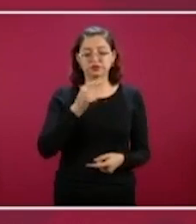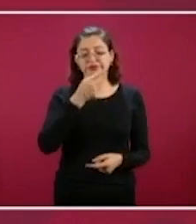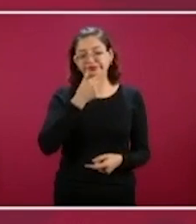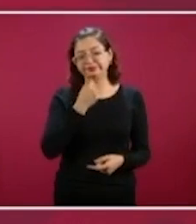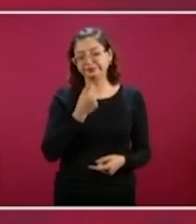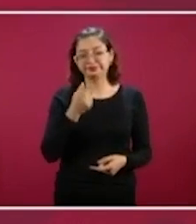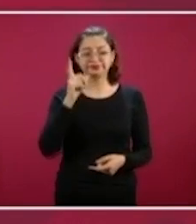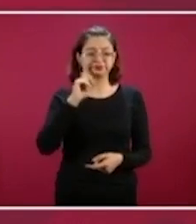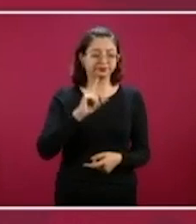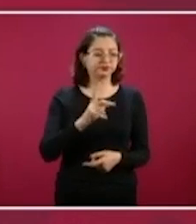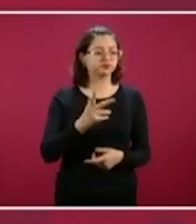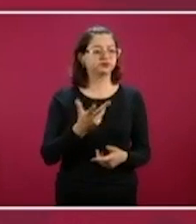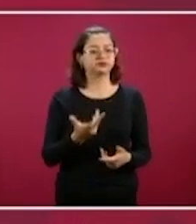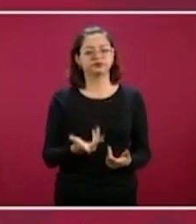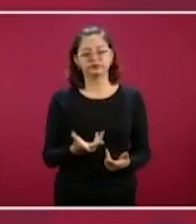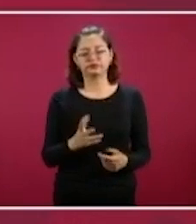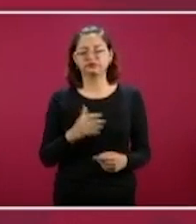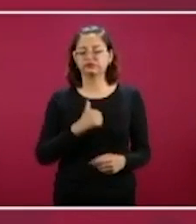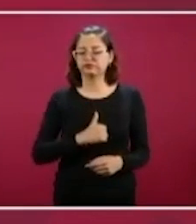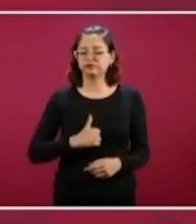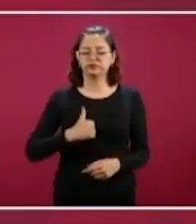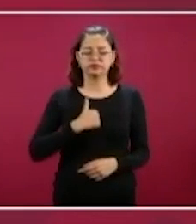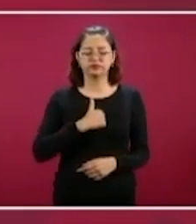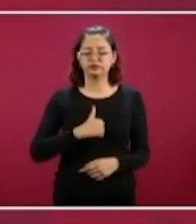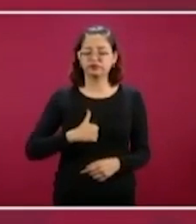niños, mujeres,